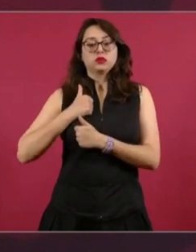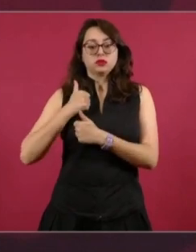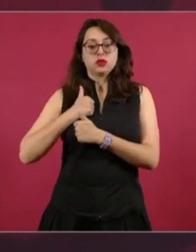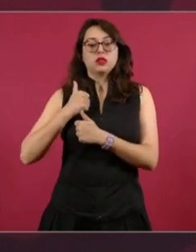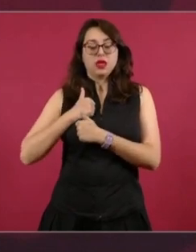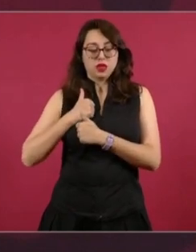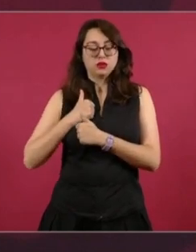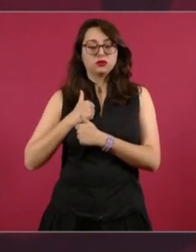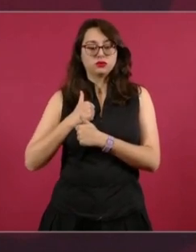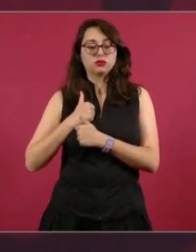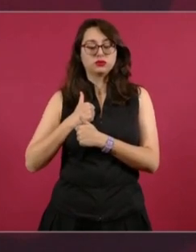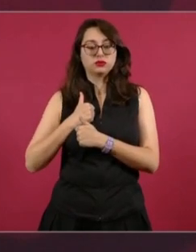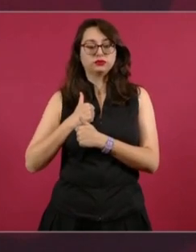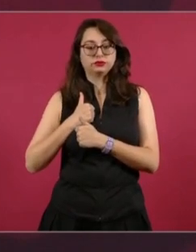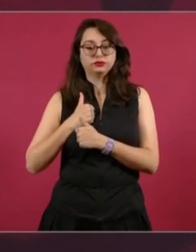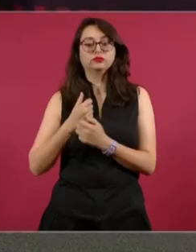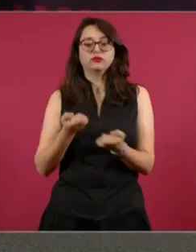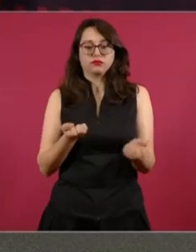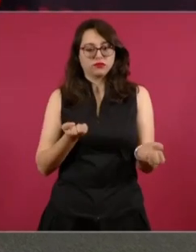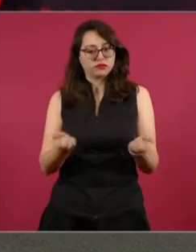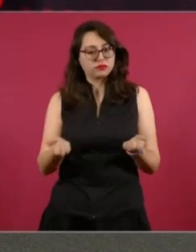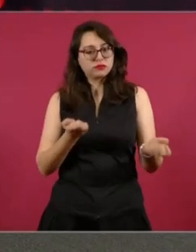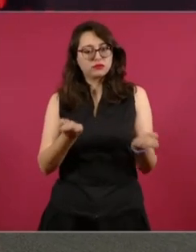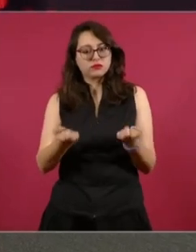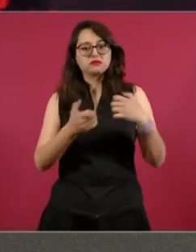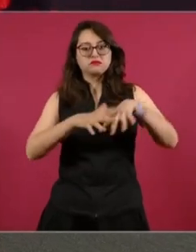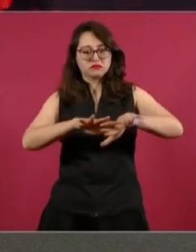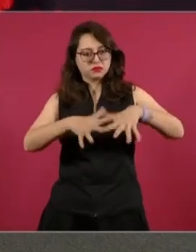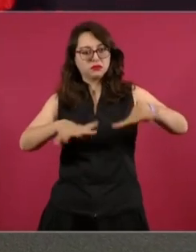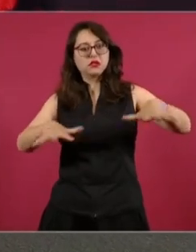militares que estaban en